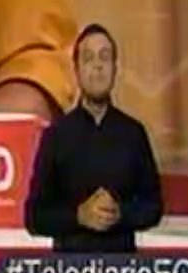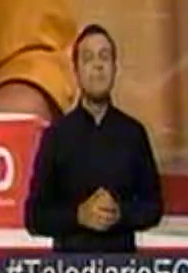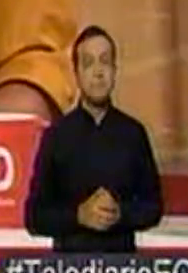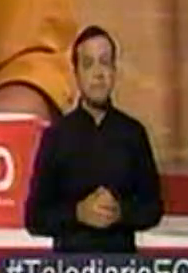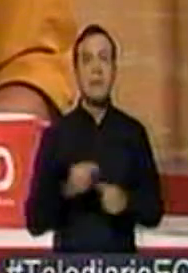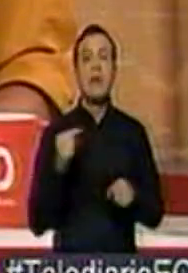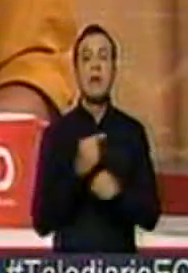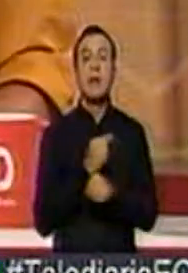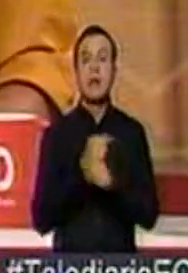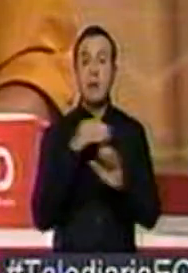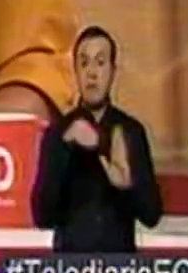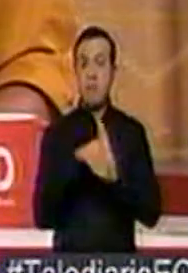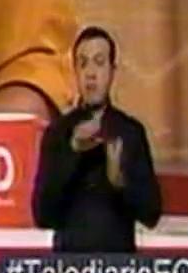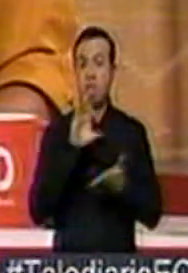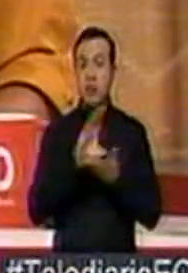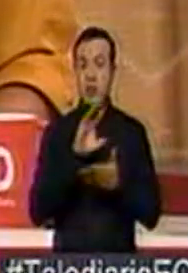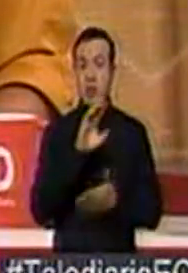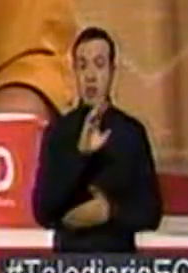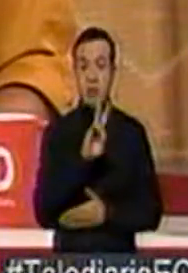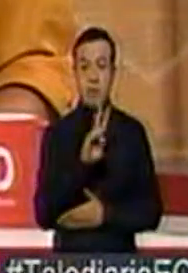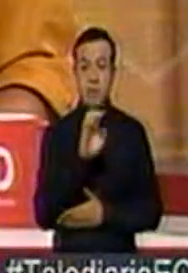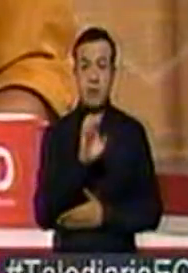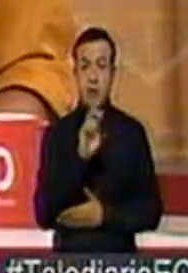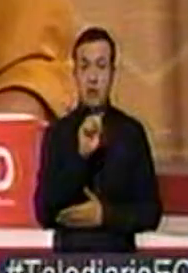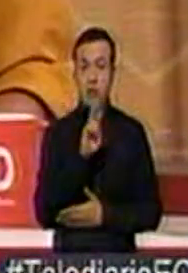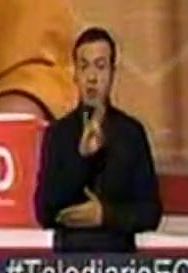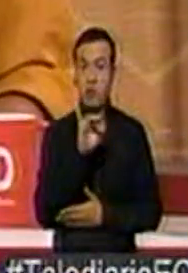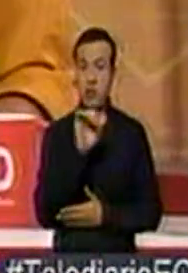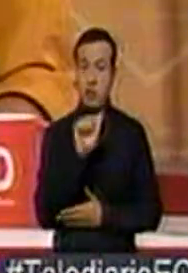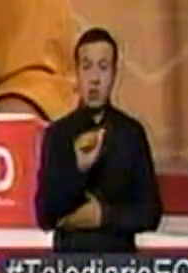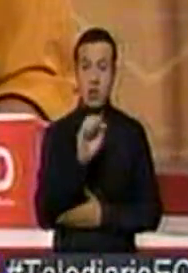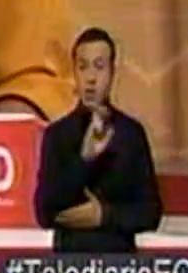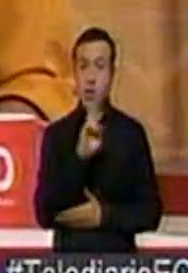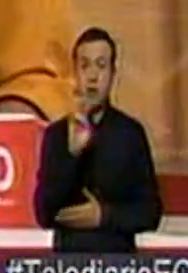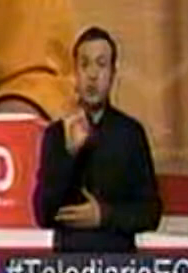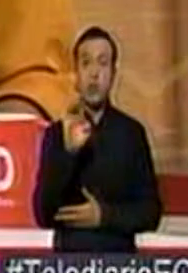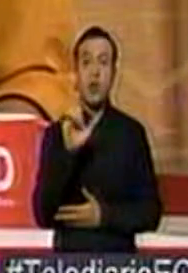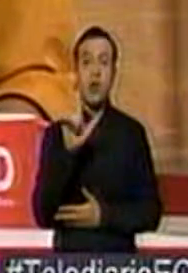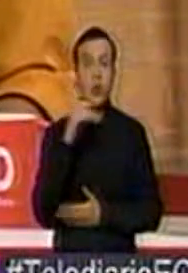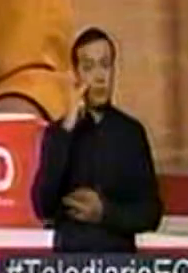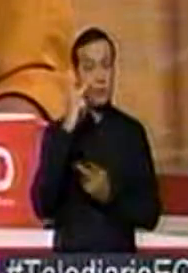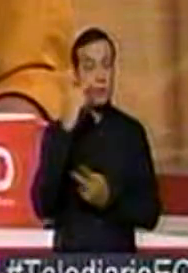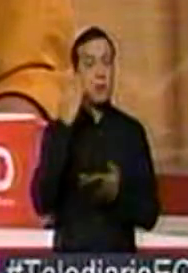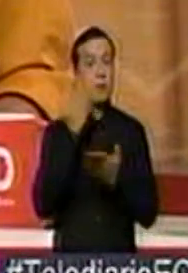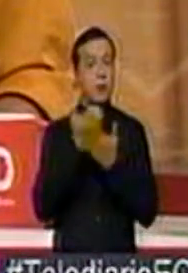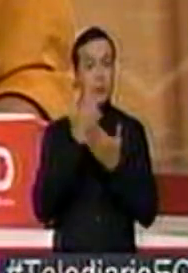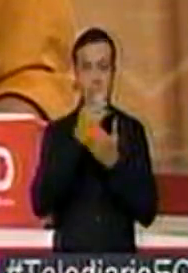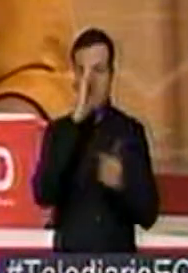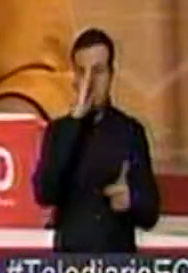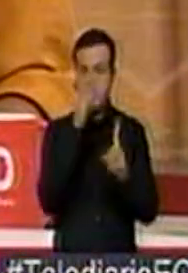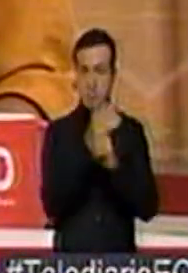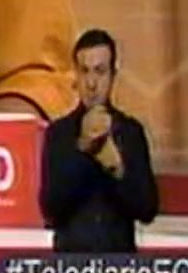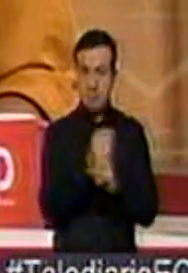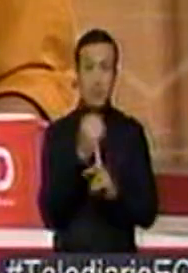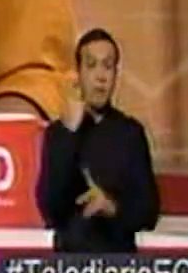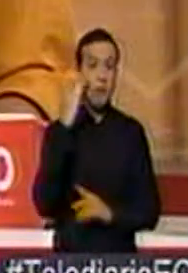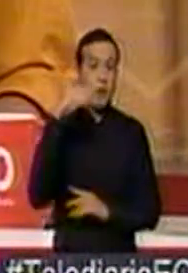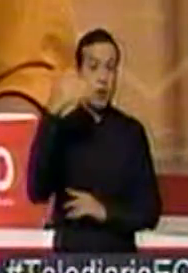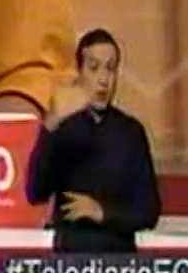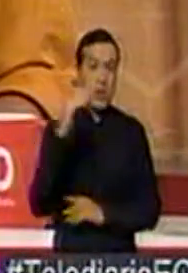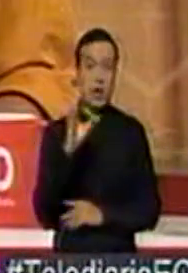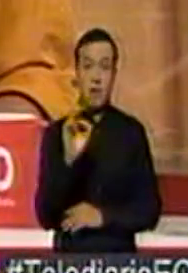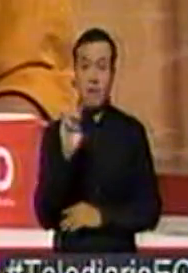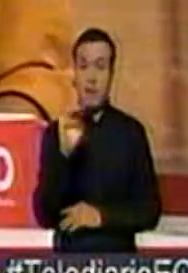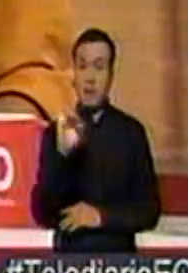También la gerente del Banco Central, Verónica Artola, indicó que el país avanza en el cumplimiento de metas macroeconómicas, ya que en los próximos días una misión del